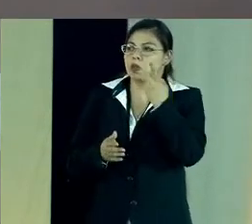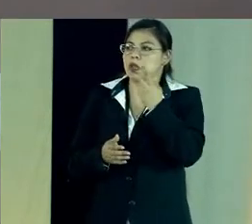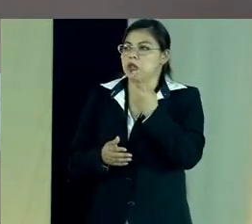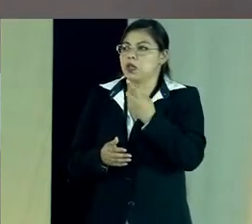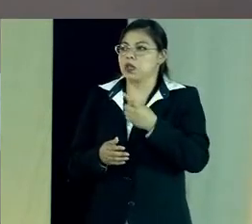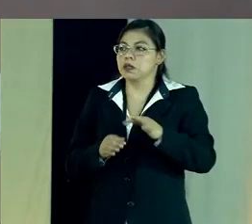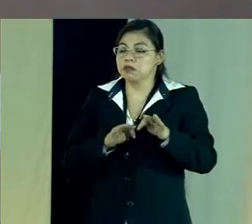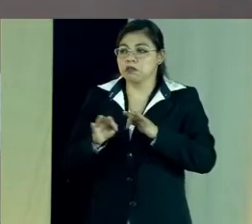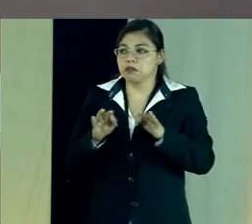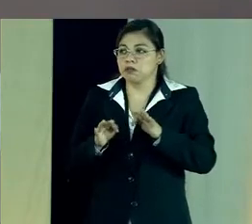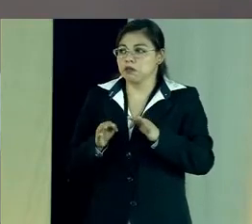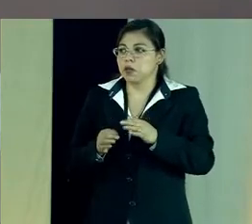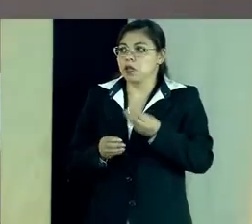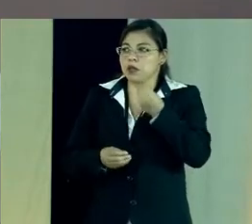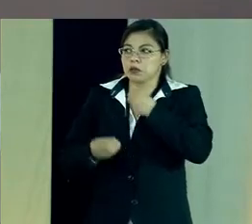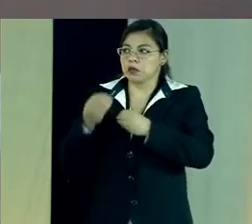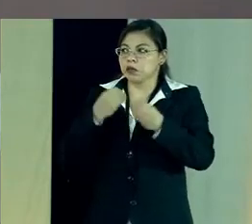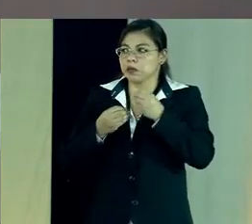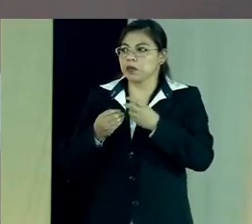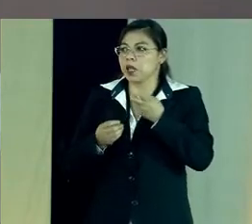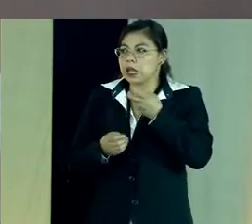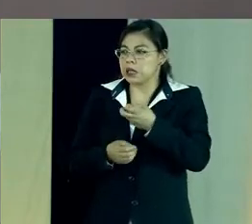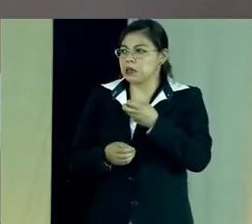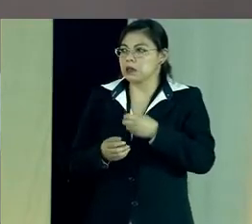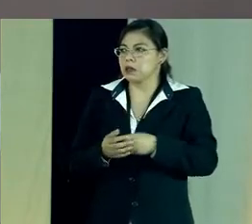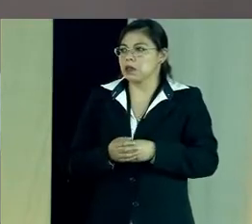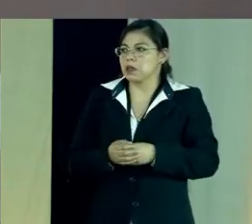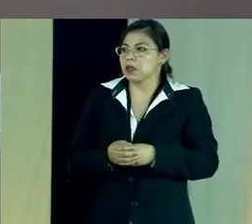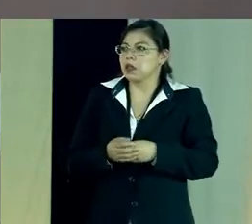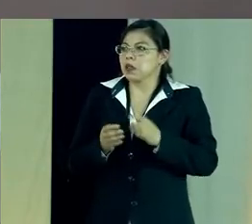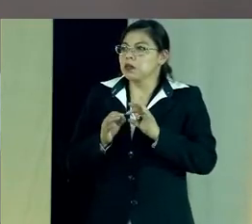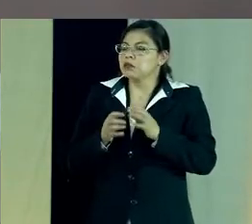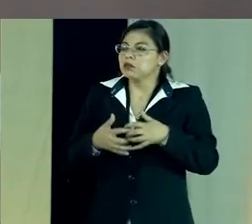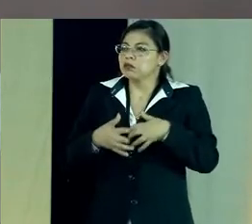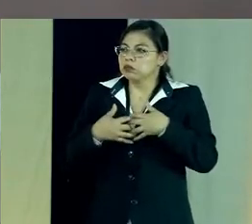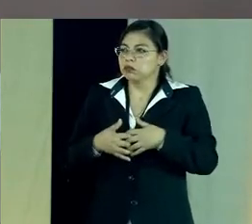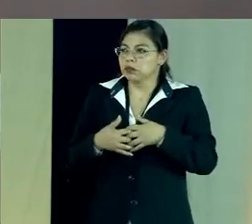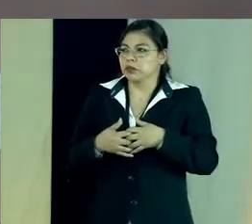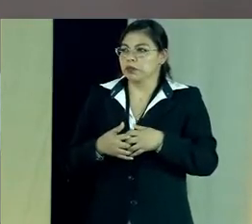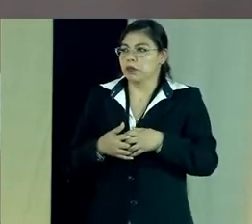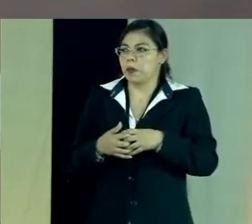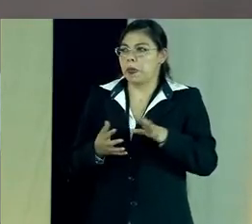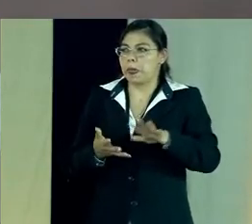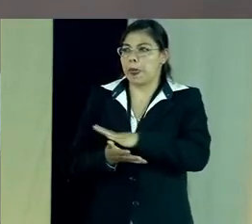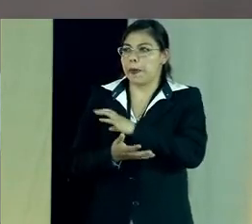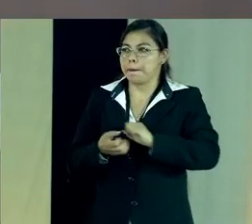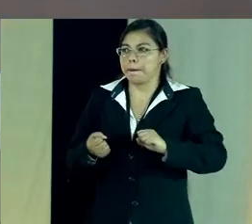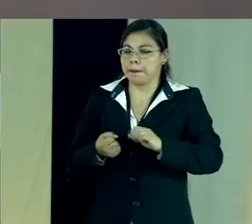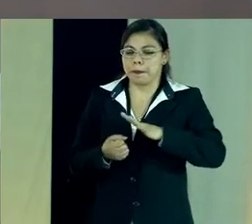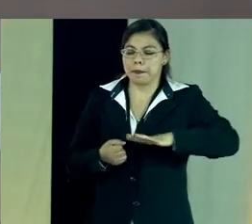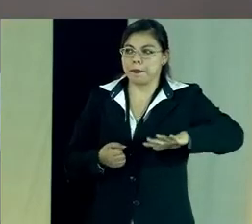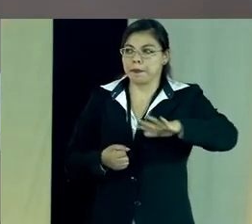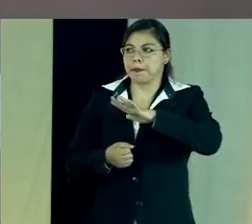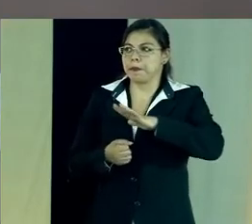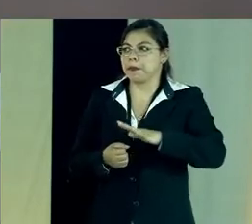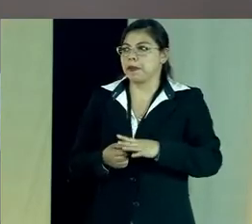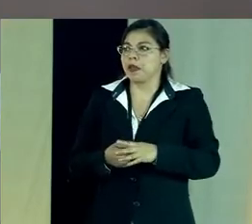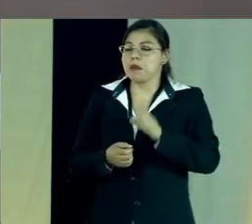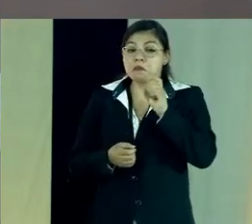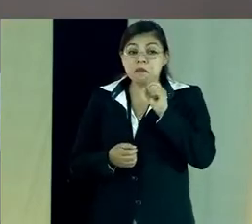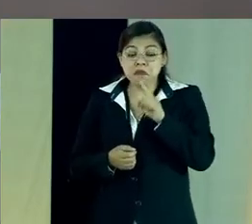alimentos en cantidades industriales destruyendo el suelo los suministros de